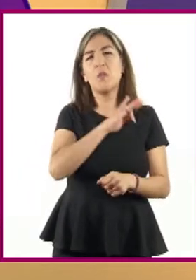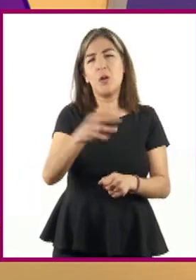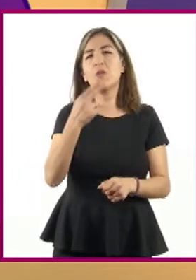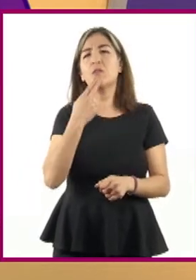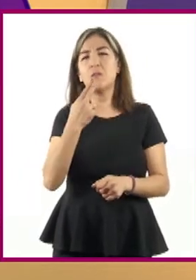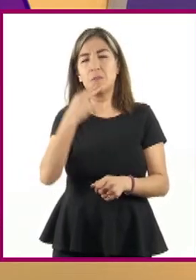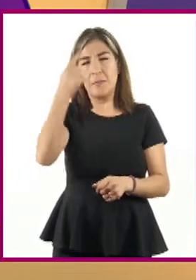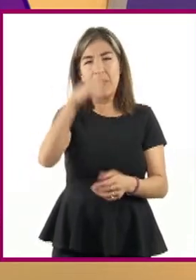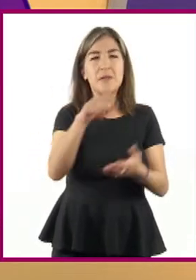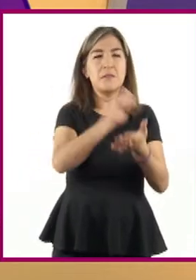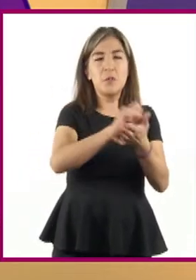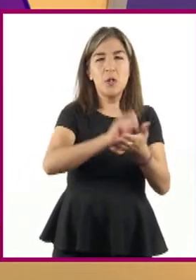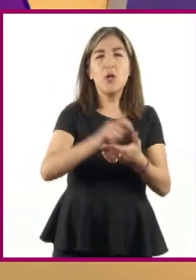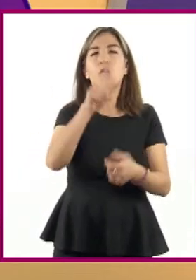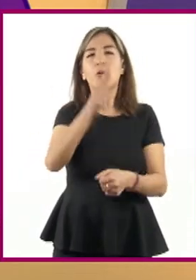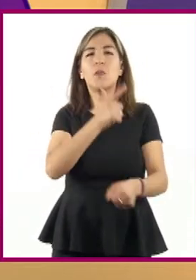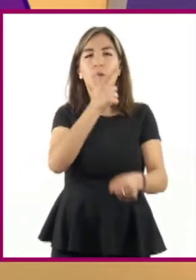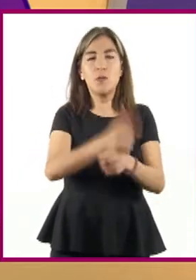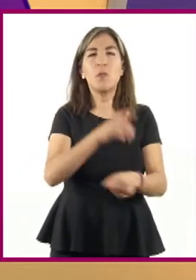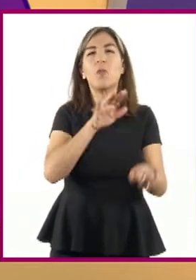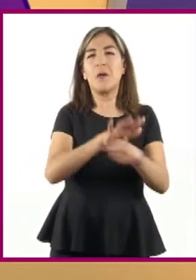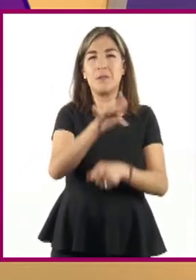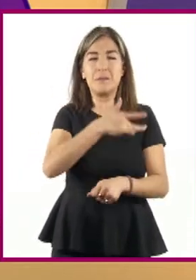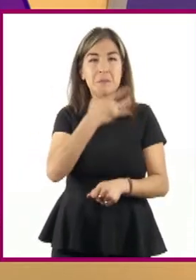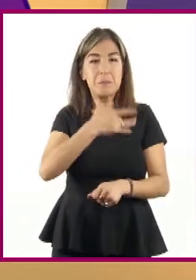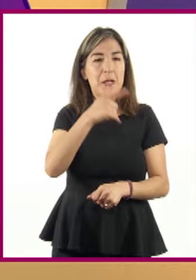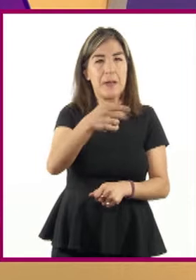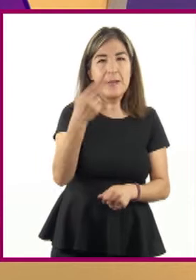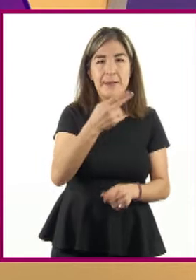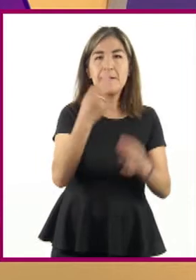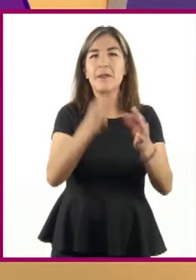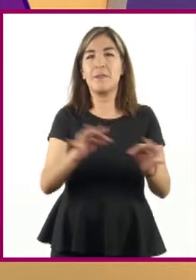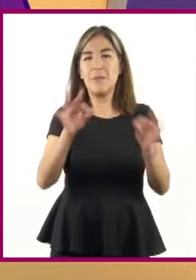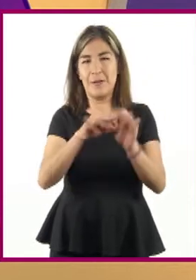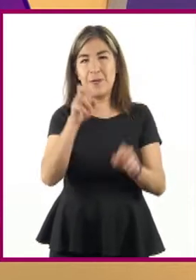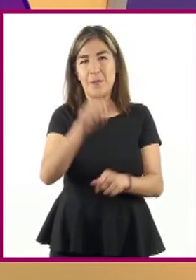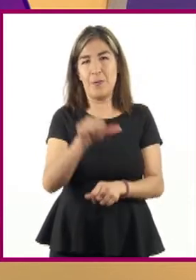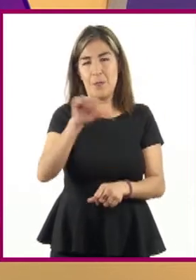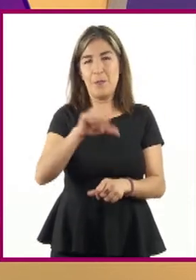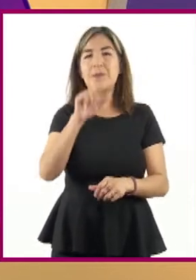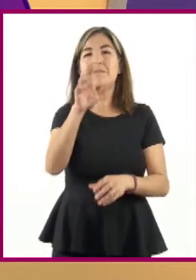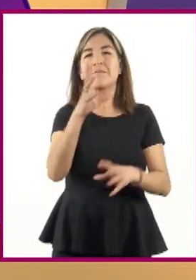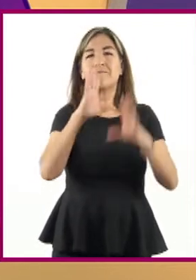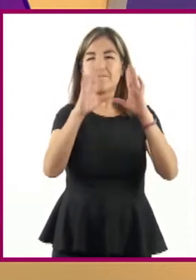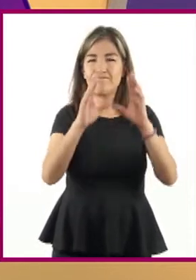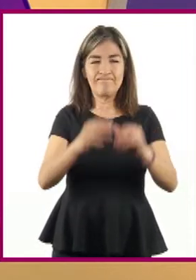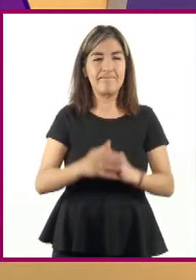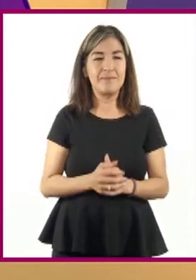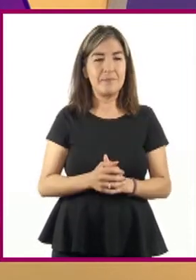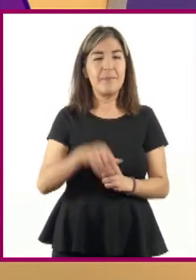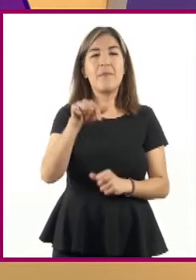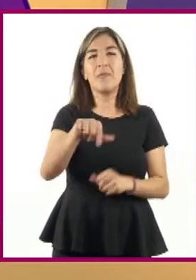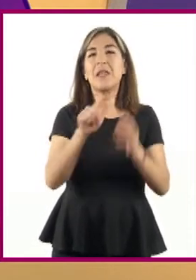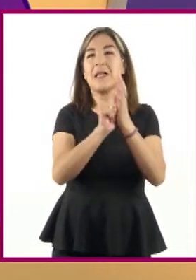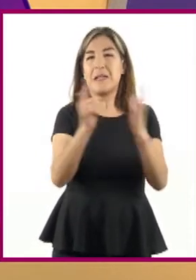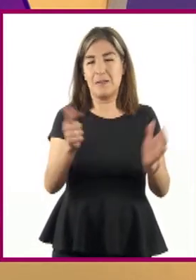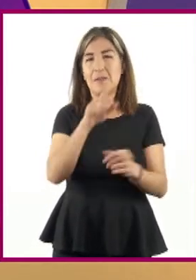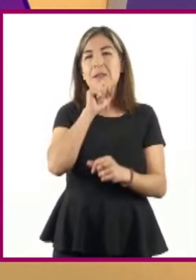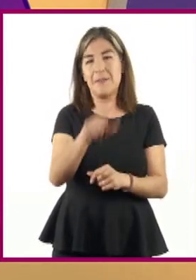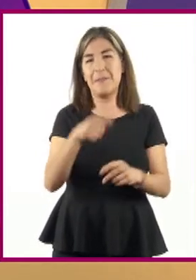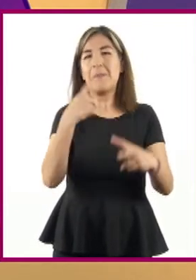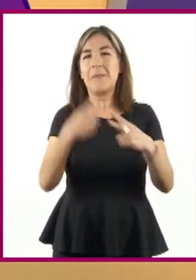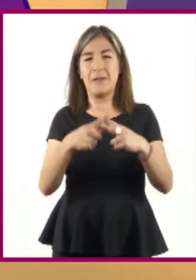utilizar para señalar o identificar lo que consideren más importante durante el desarrollo de la lección, y su libro de texto de